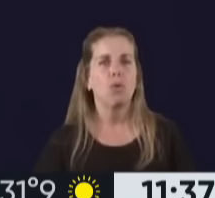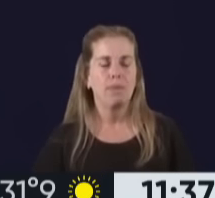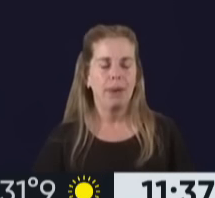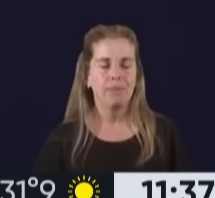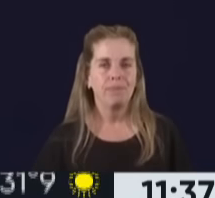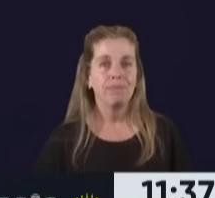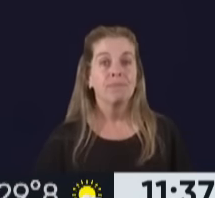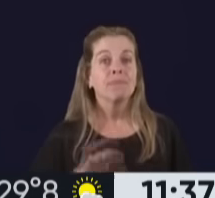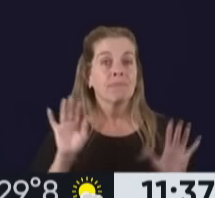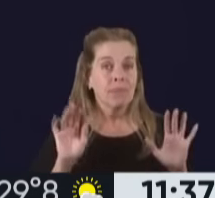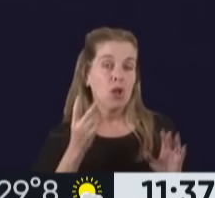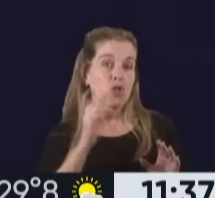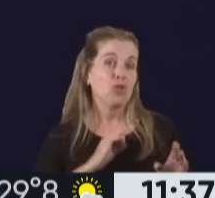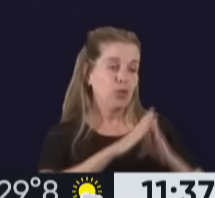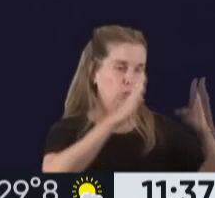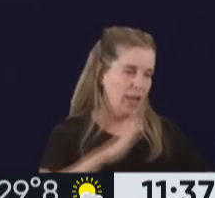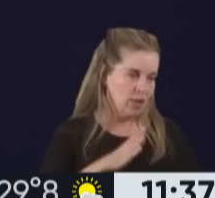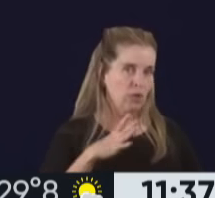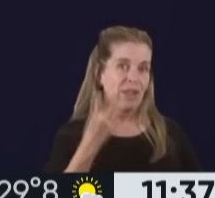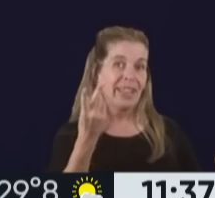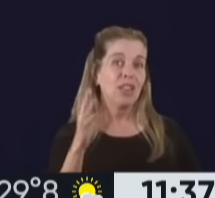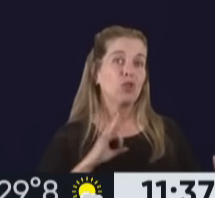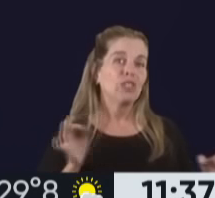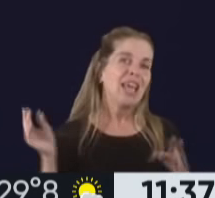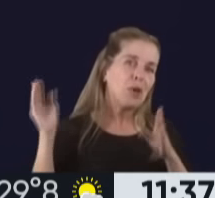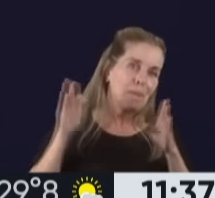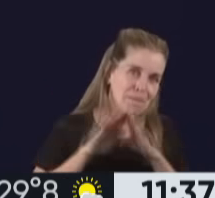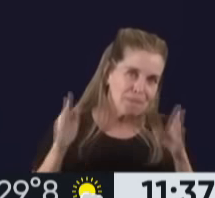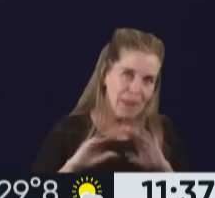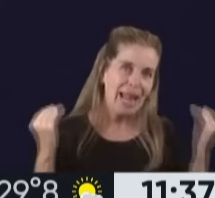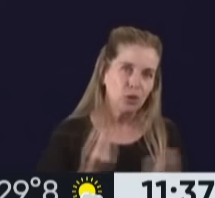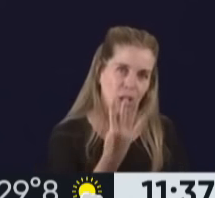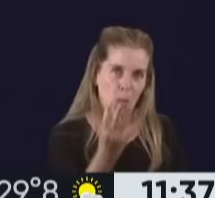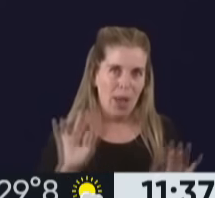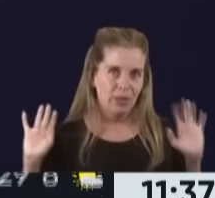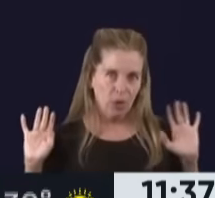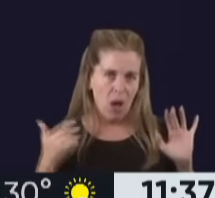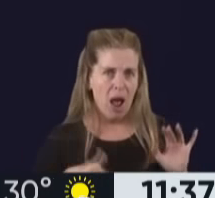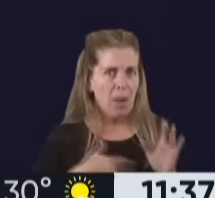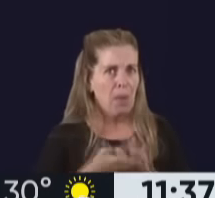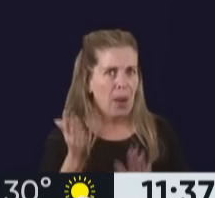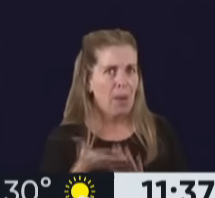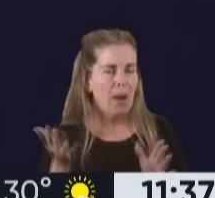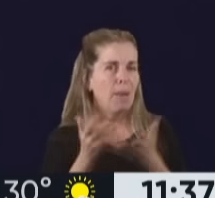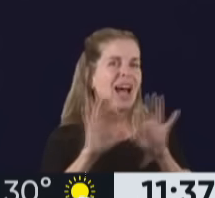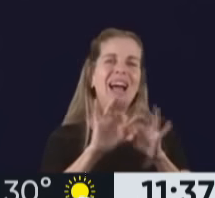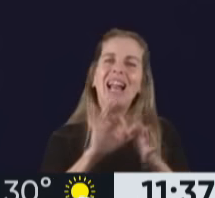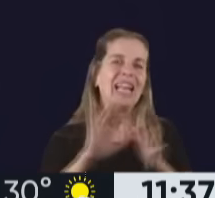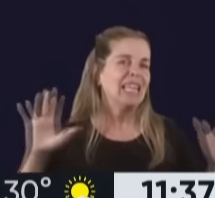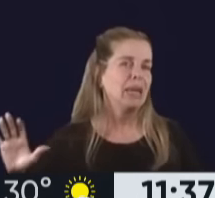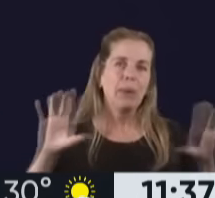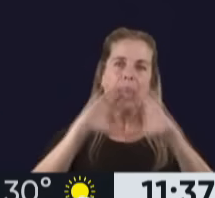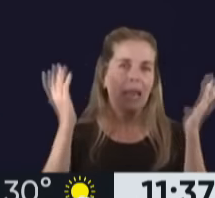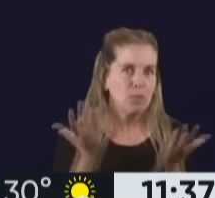Estamos a mitad de camino. El gobierno va a seguir trabajando para que Argentina se convierta en el país más libre del mundo, un país que recorre la senda del progreso, un país donde